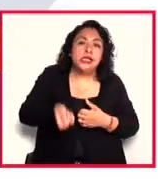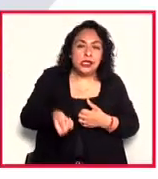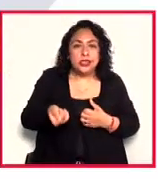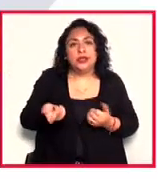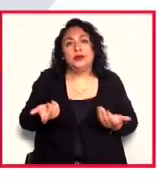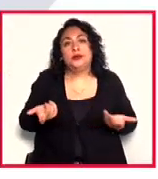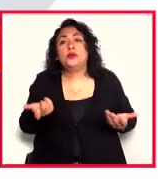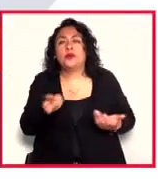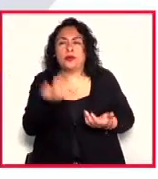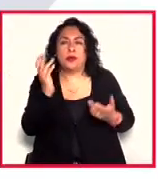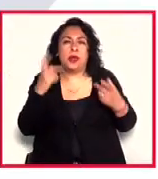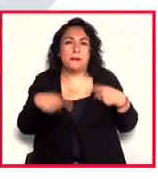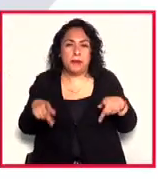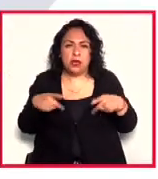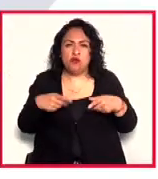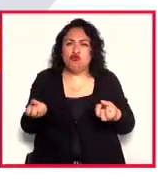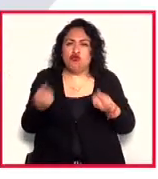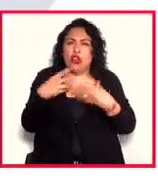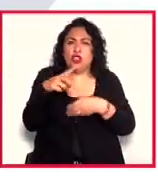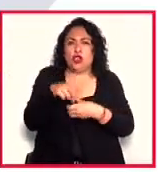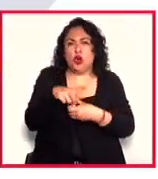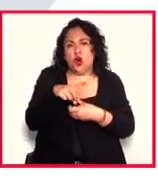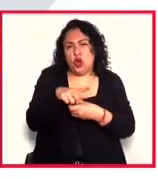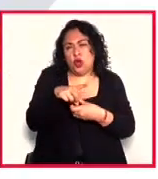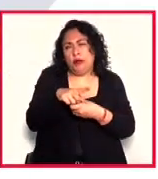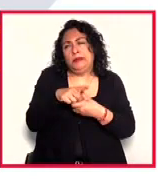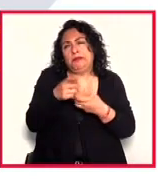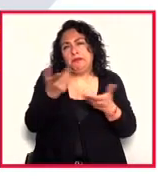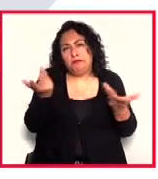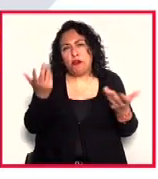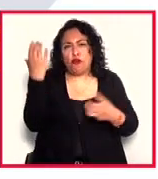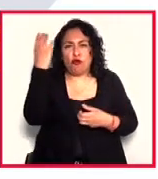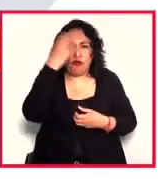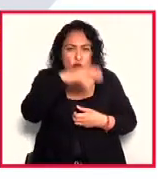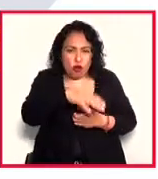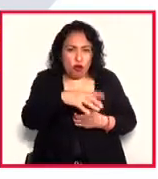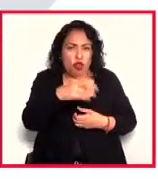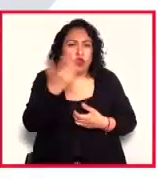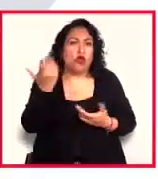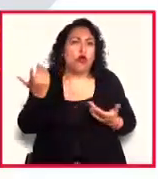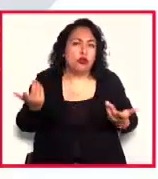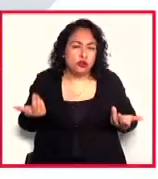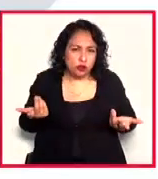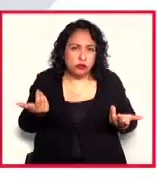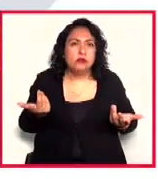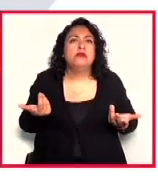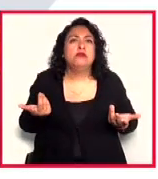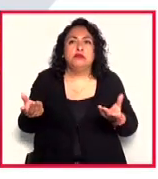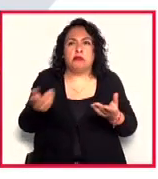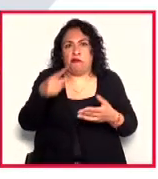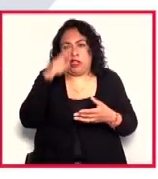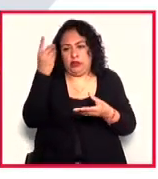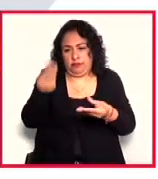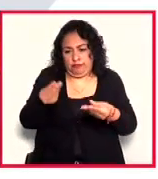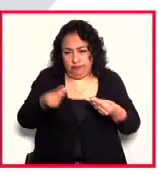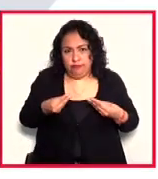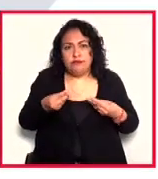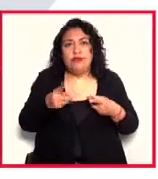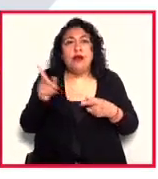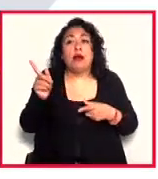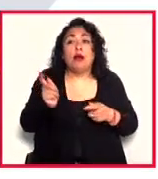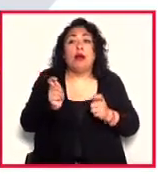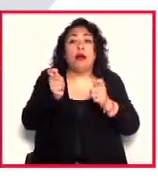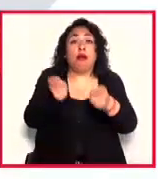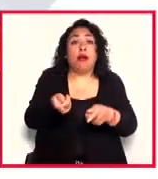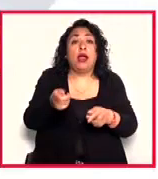Hubo gente que nos donó, por supuesto, fotografías o que nos las facilitó. Cuando lo nombran